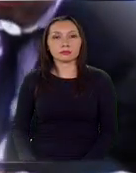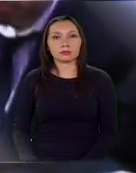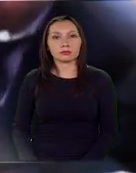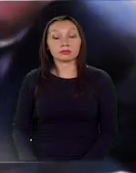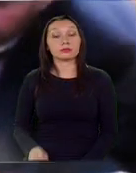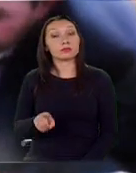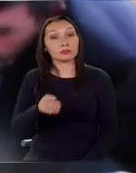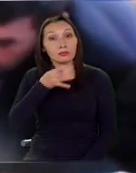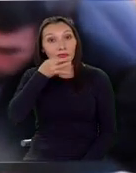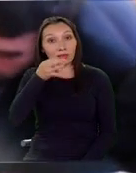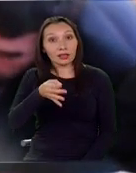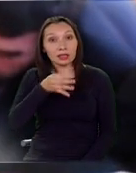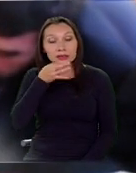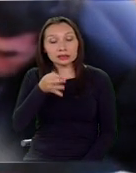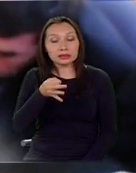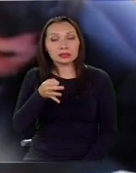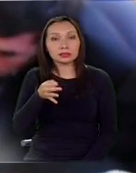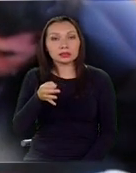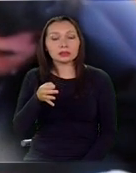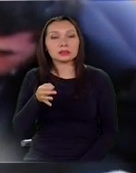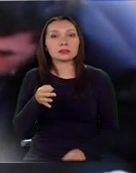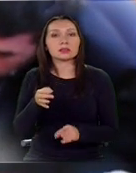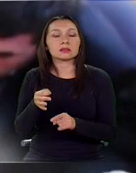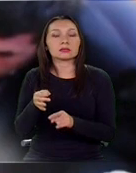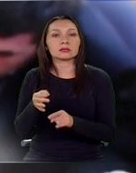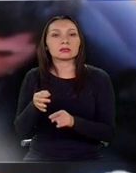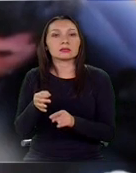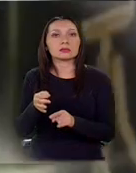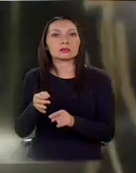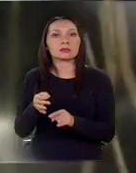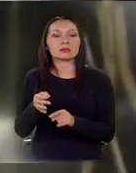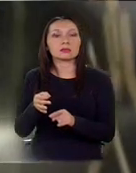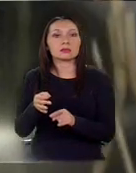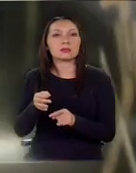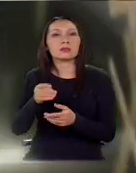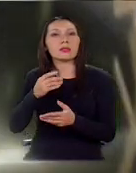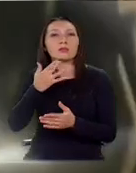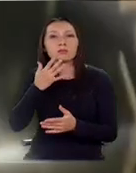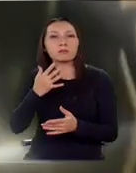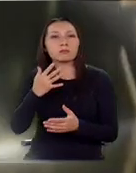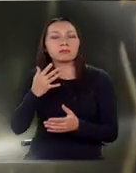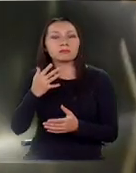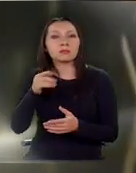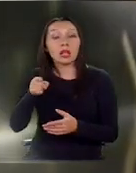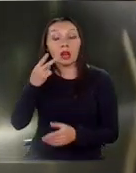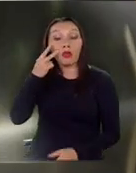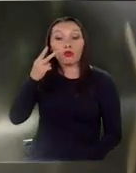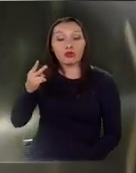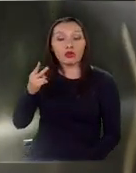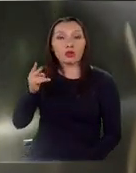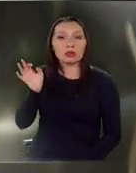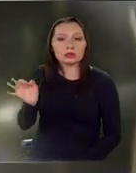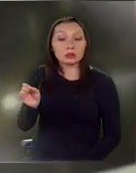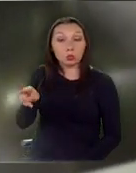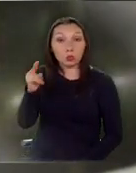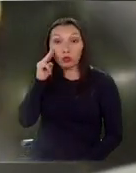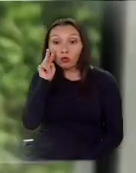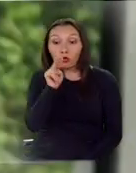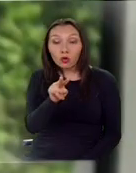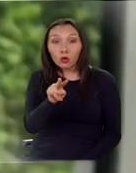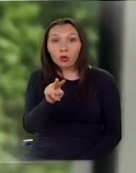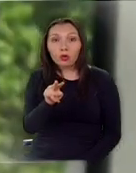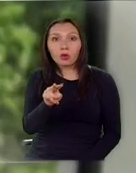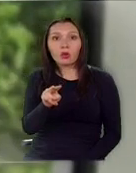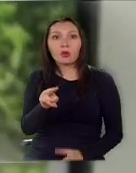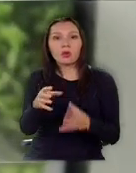decía, estaba escrito que él había visto cómo le pegaban con unos bloques